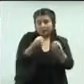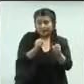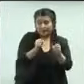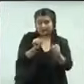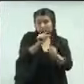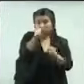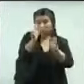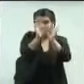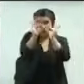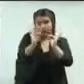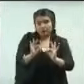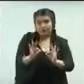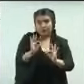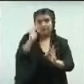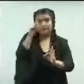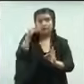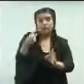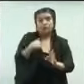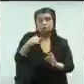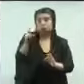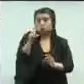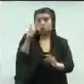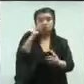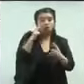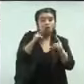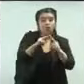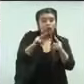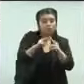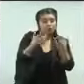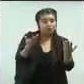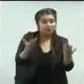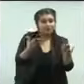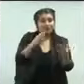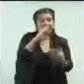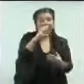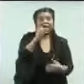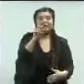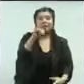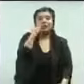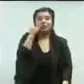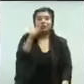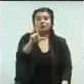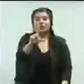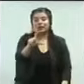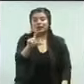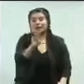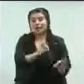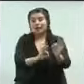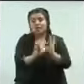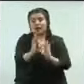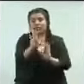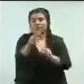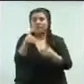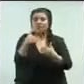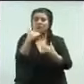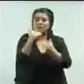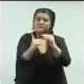manera que lo pueda hacer porque no sé ni siquiera si está en Covial o está en... Le voy a dar las